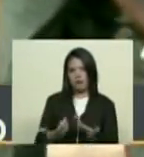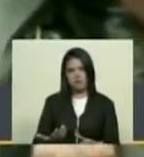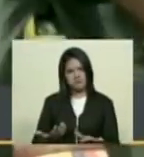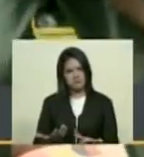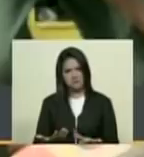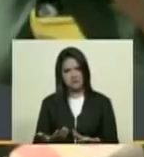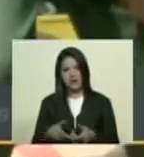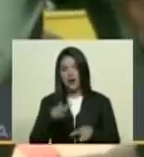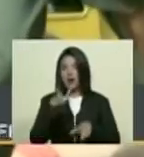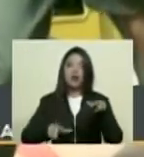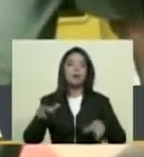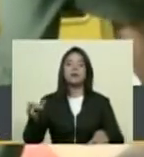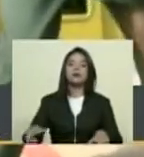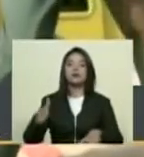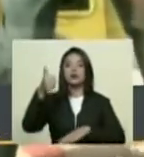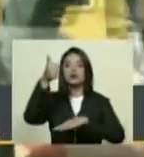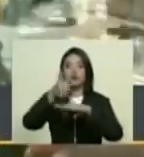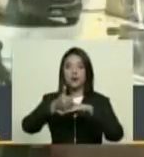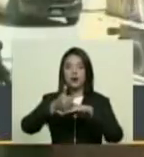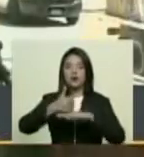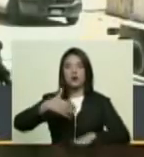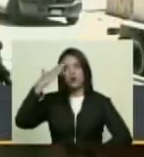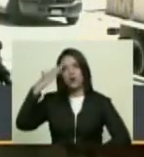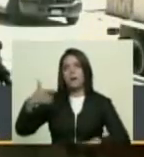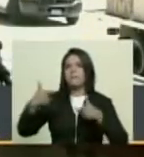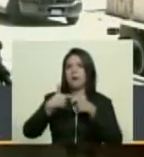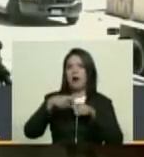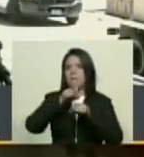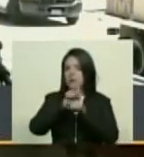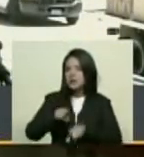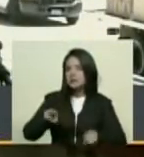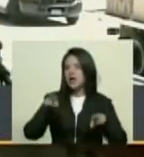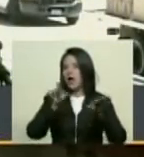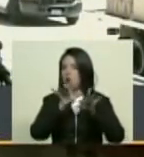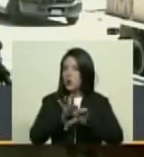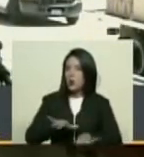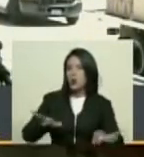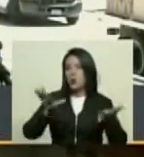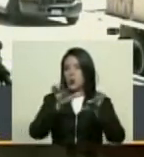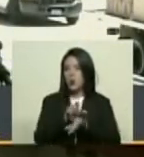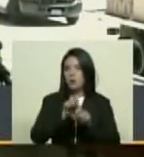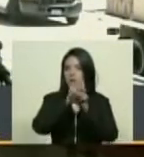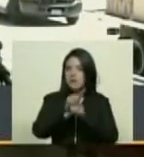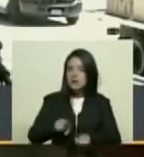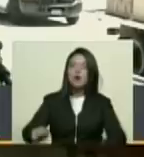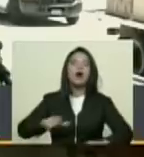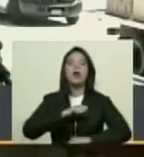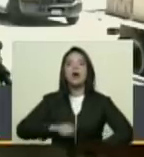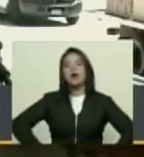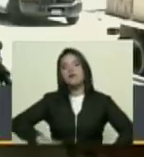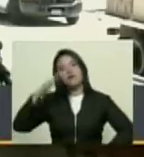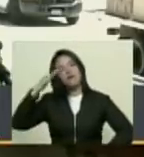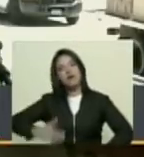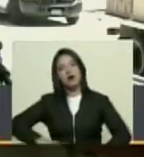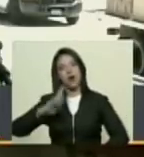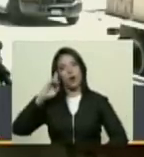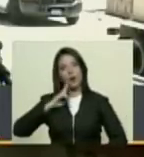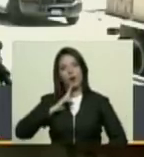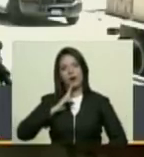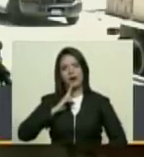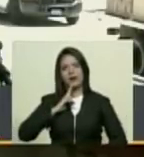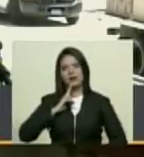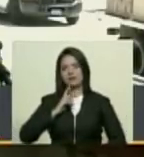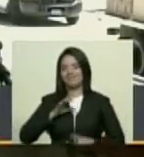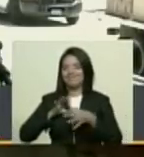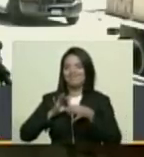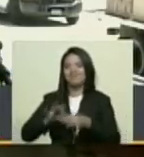los integrantes del Estado Mayor Superior, mandando mensajes subliminales. A la Fuerza Armada Nacional Bolivariana no la divide